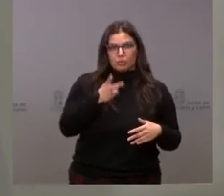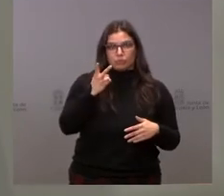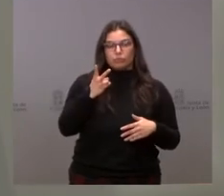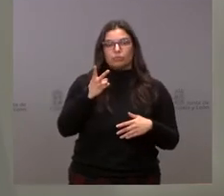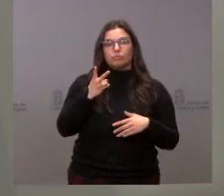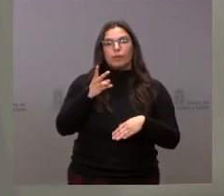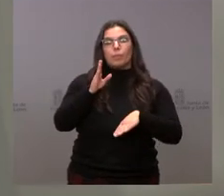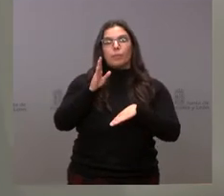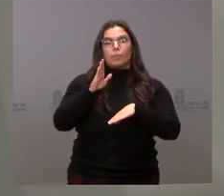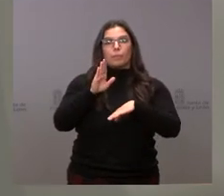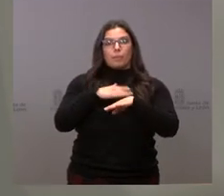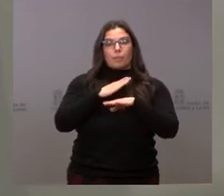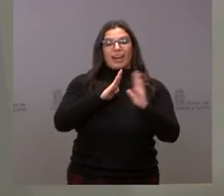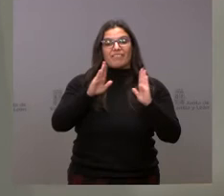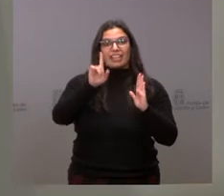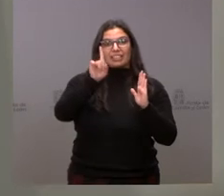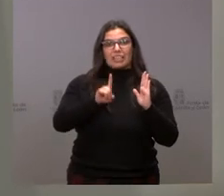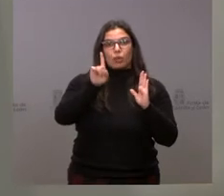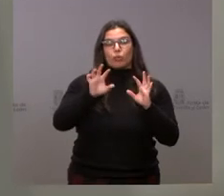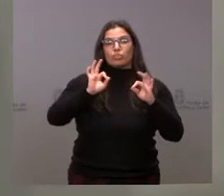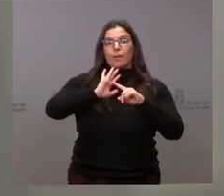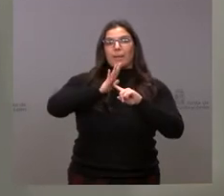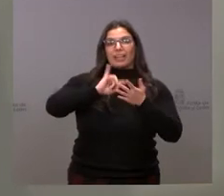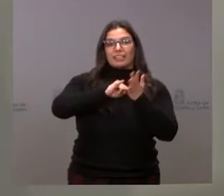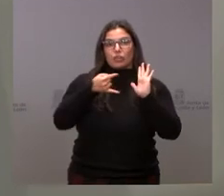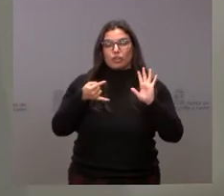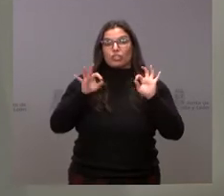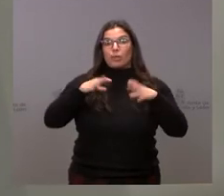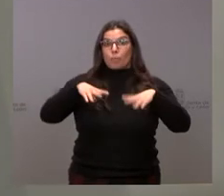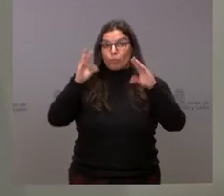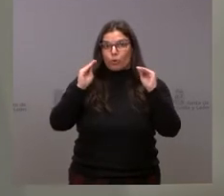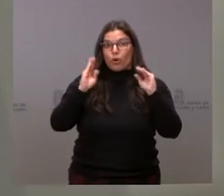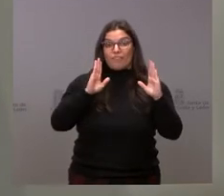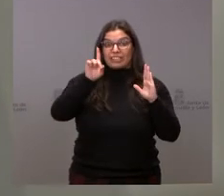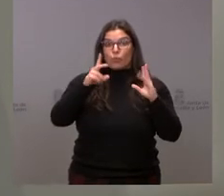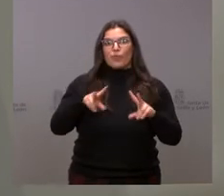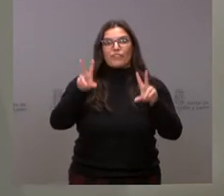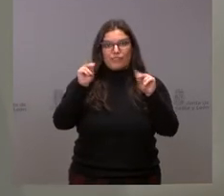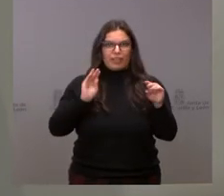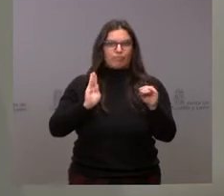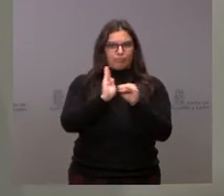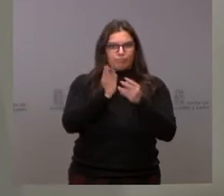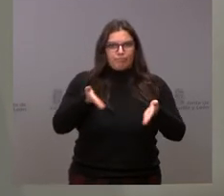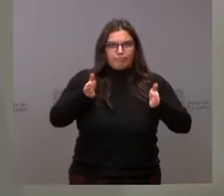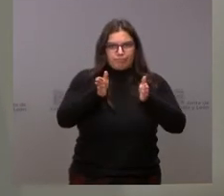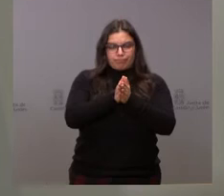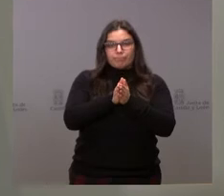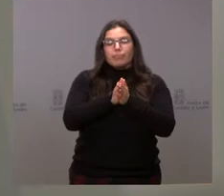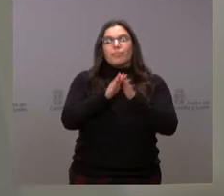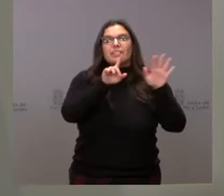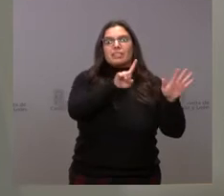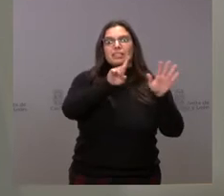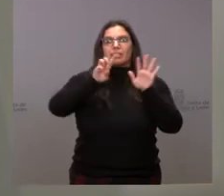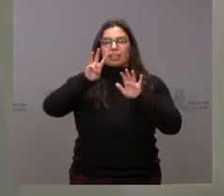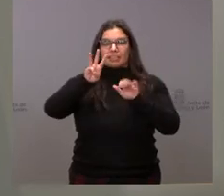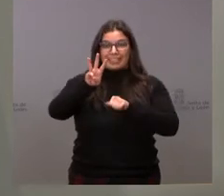finalizar la fase 1 del parque tecnológico de burgos que de esta forma completa una inversión global de 63